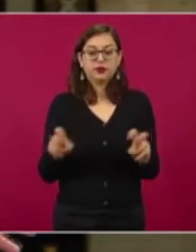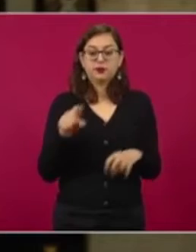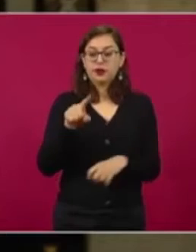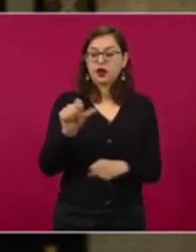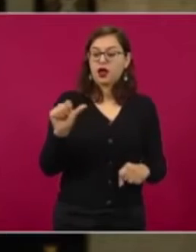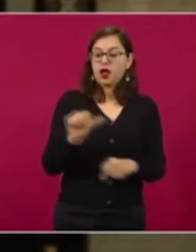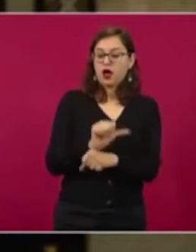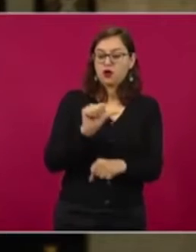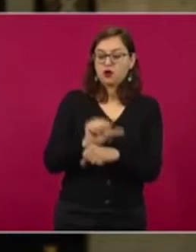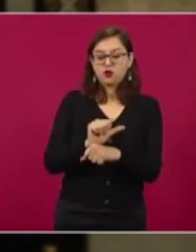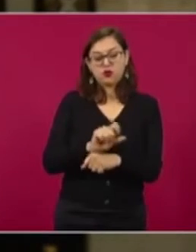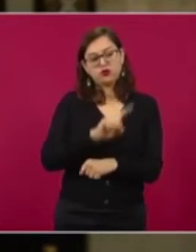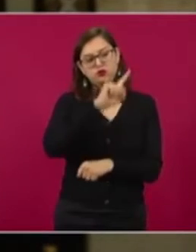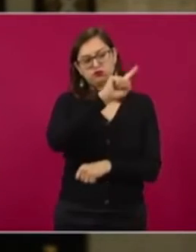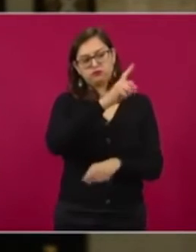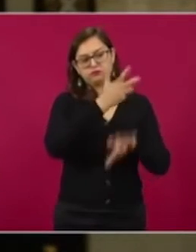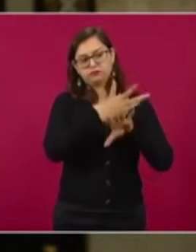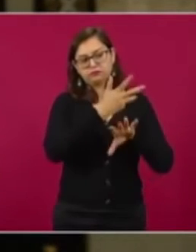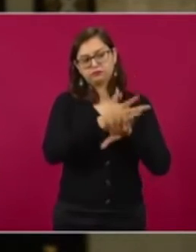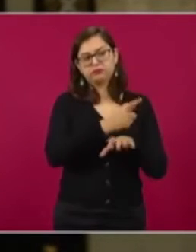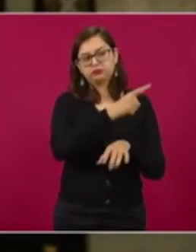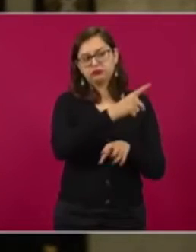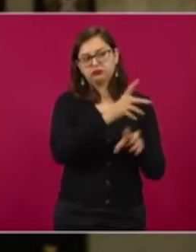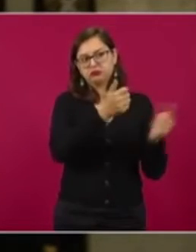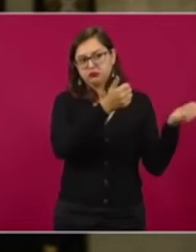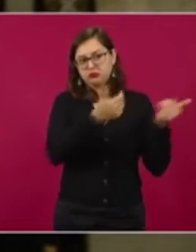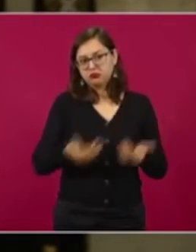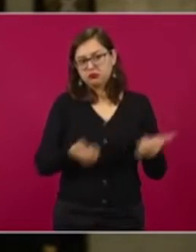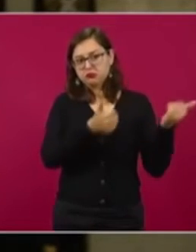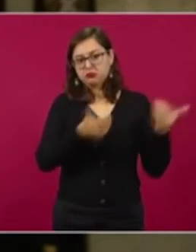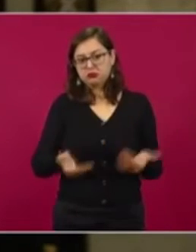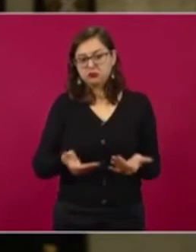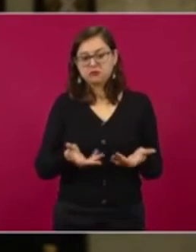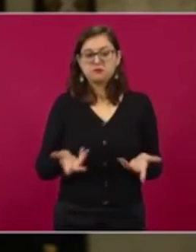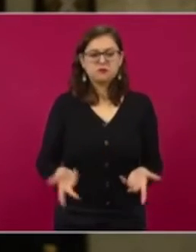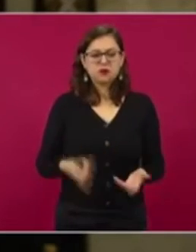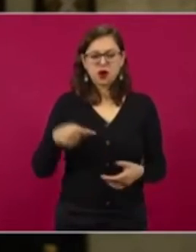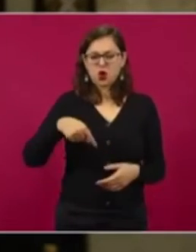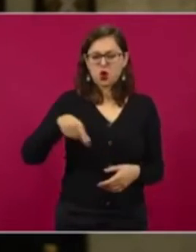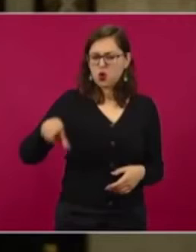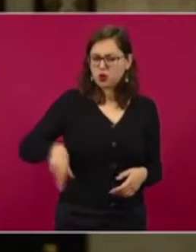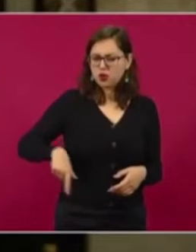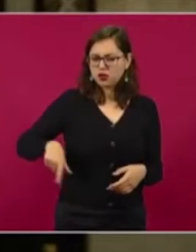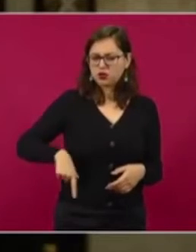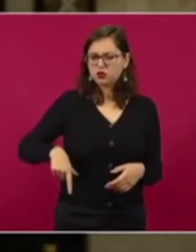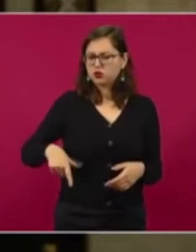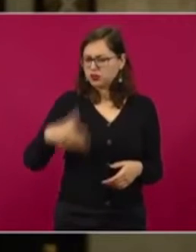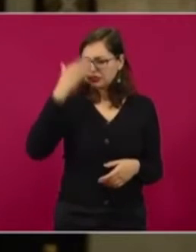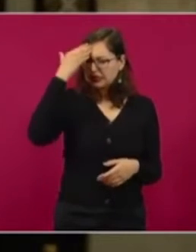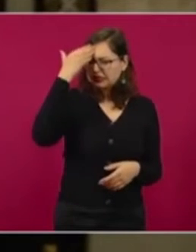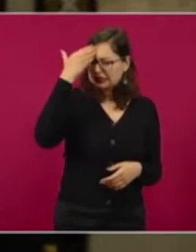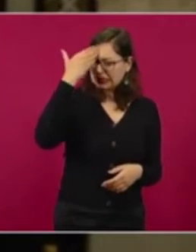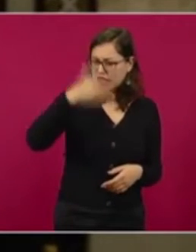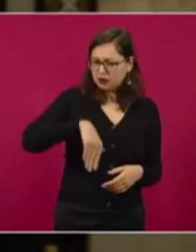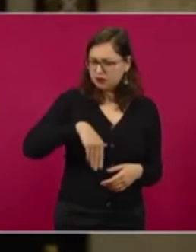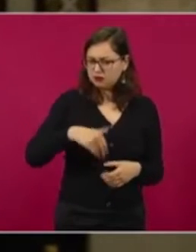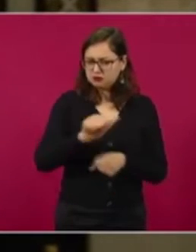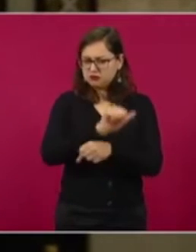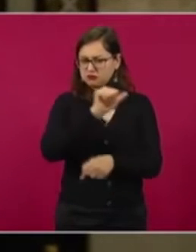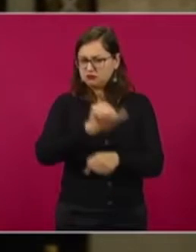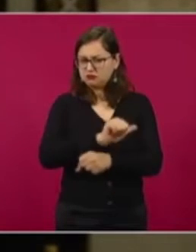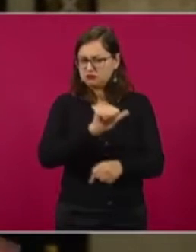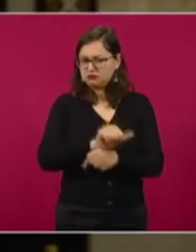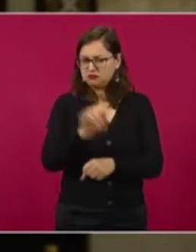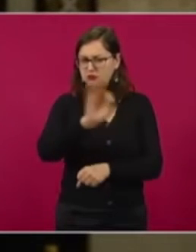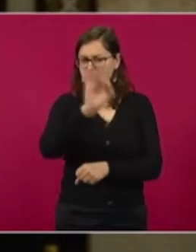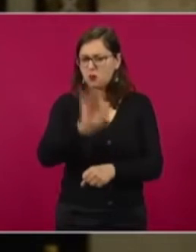autos procedentes del extranjero, saber si su gobierno tiene cifras de cuántos autos serían los que se van a